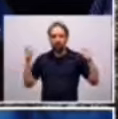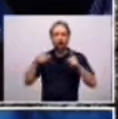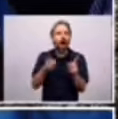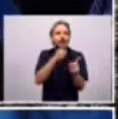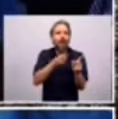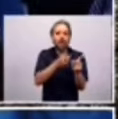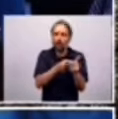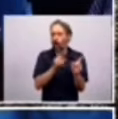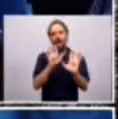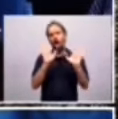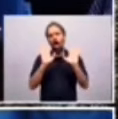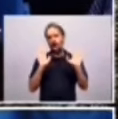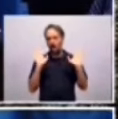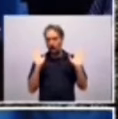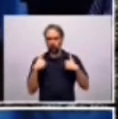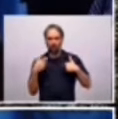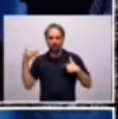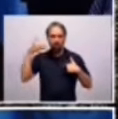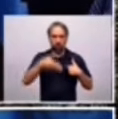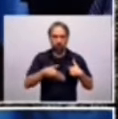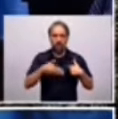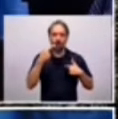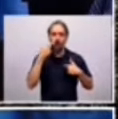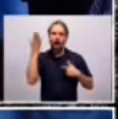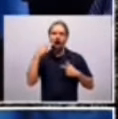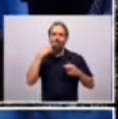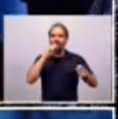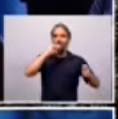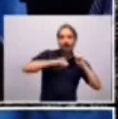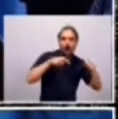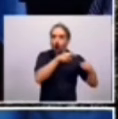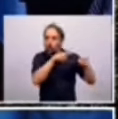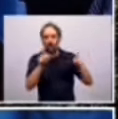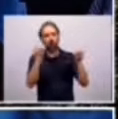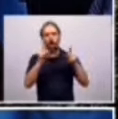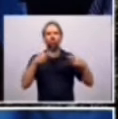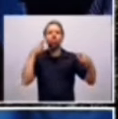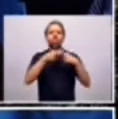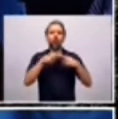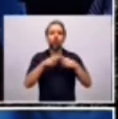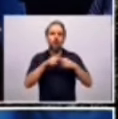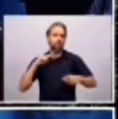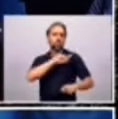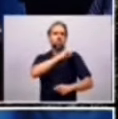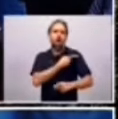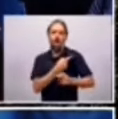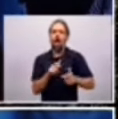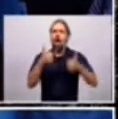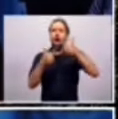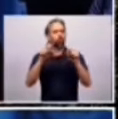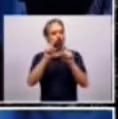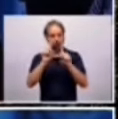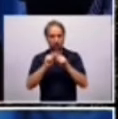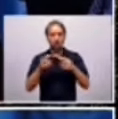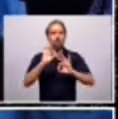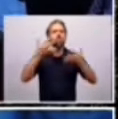mismo concepto de refundación. En aquel momento... Sí, pero lo hizo un gobierno de facto. Sí, lo hizo un gobierno de facto, pero necesitó para hacerlo asesinar